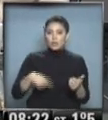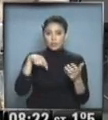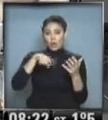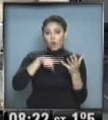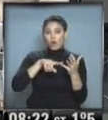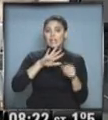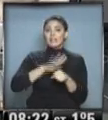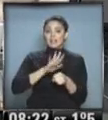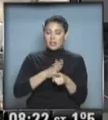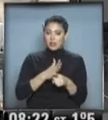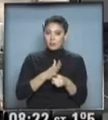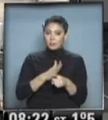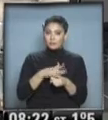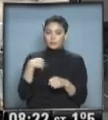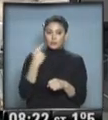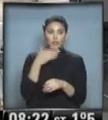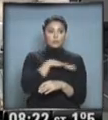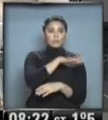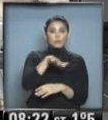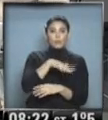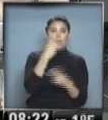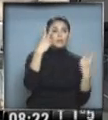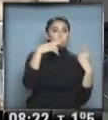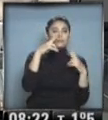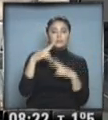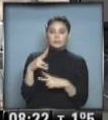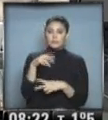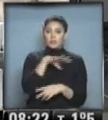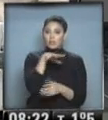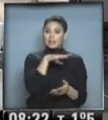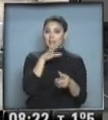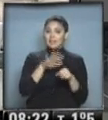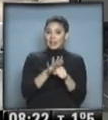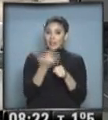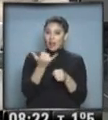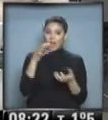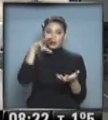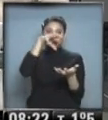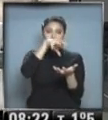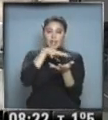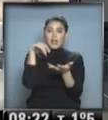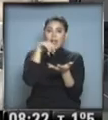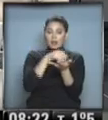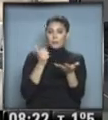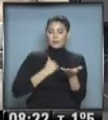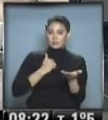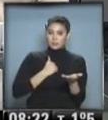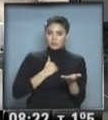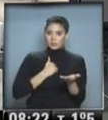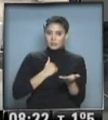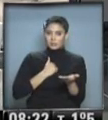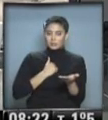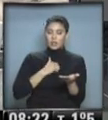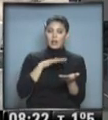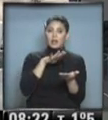Tandil. Hacemos una recorrida. En Tandil tenemos una base aérea de la Fuerza de